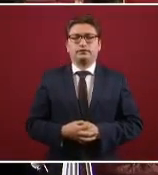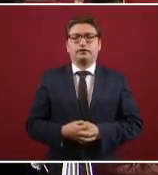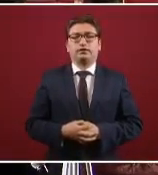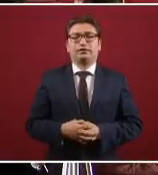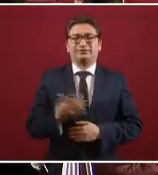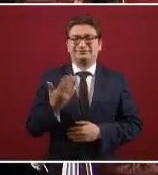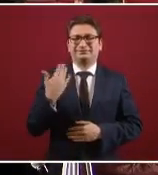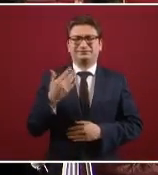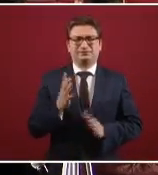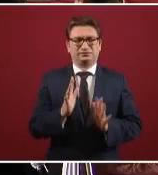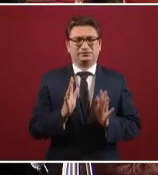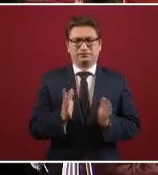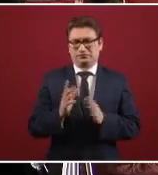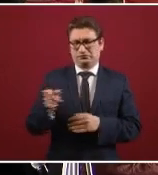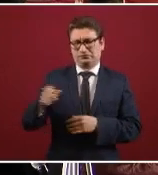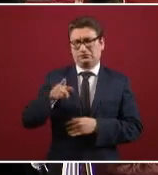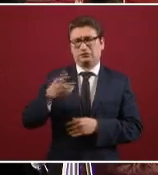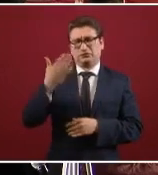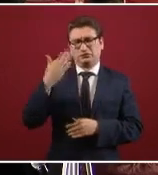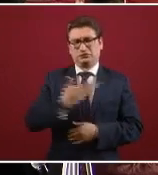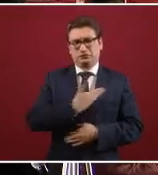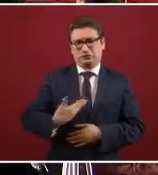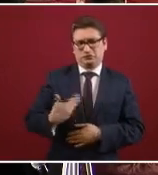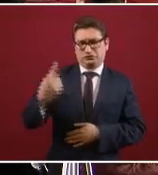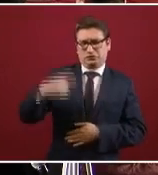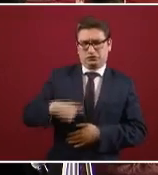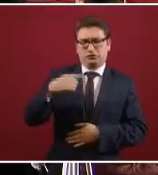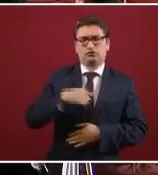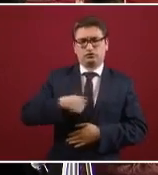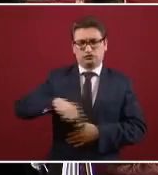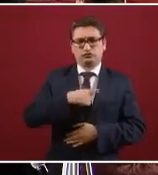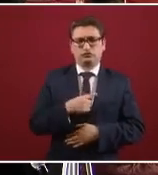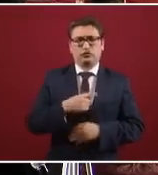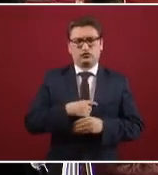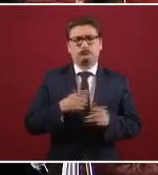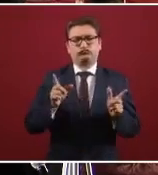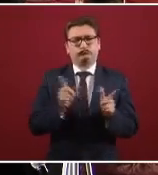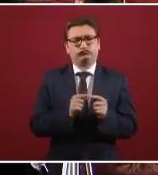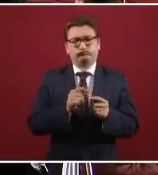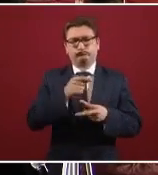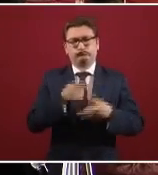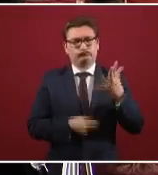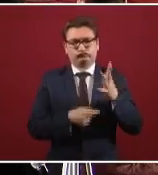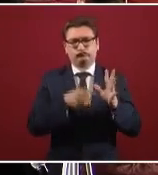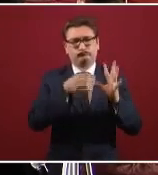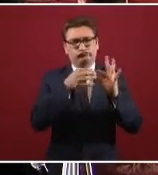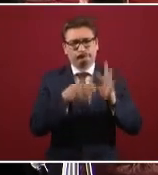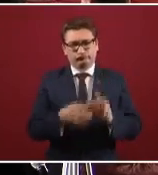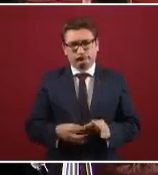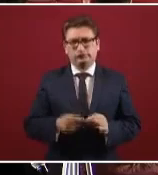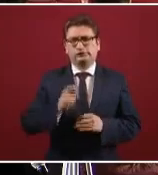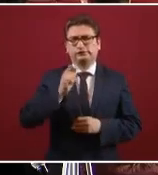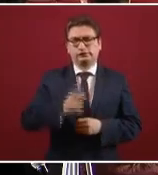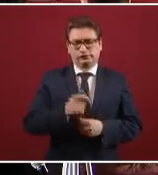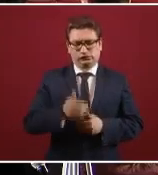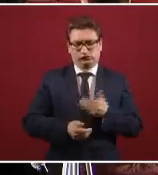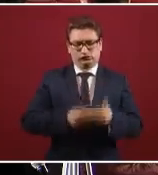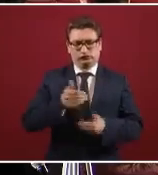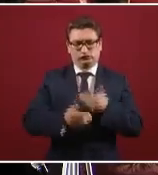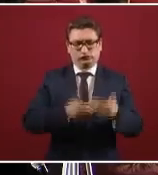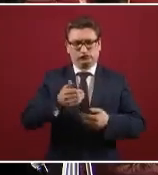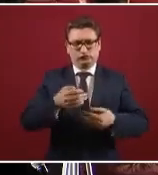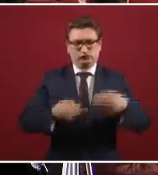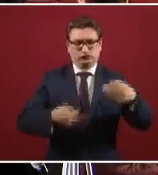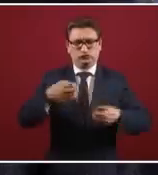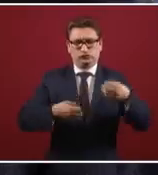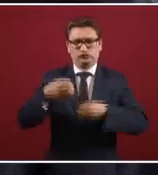habíamos quedado por instrucciones del señor presidente presentarles un resumen de los procesos judiciales en contra